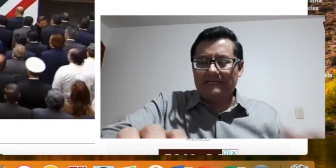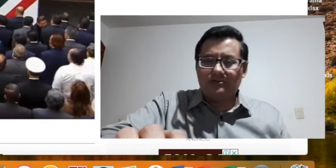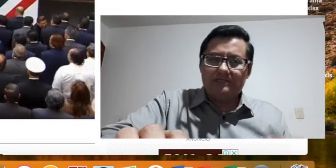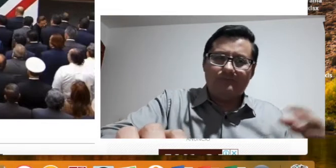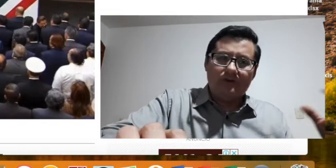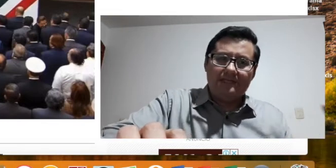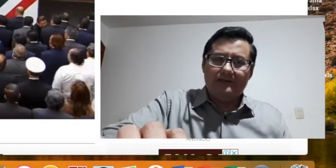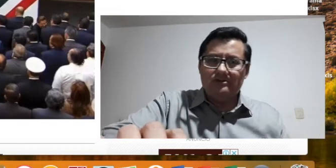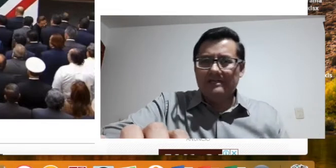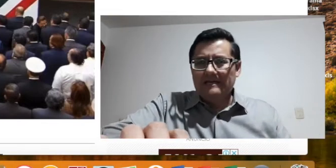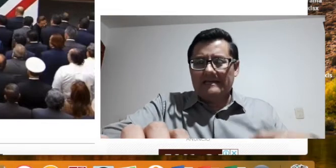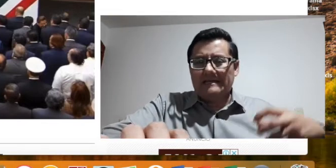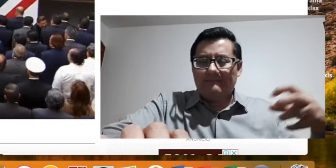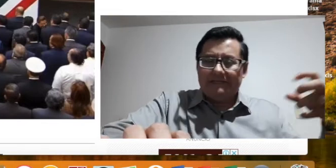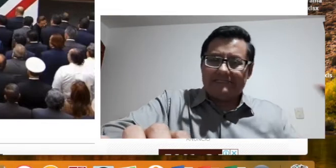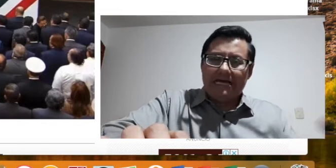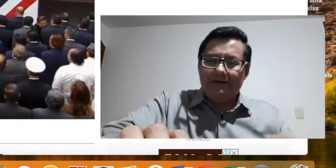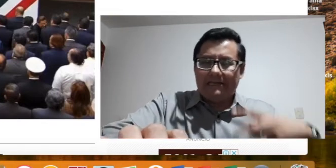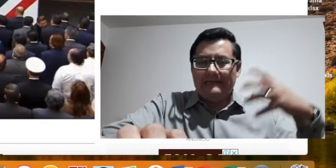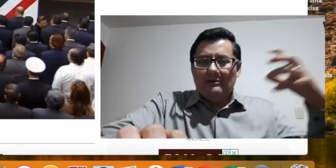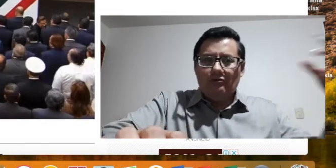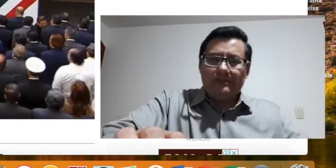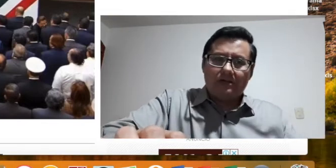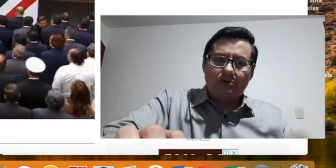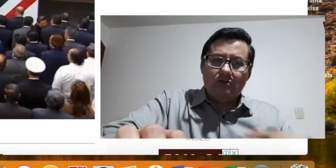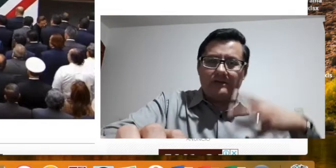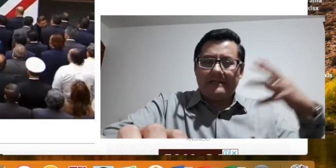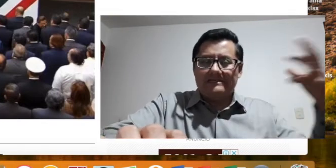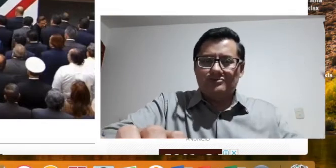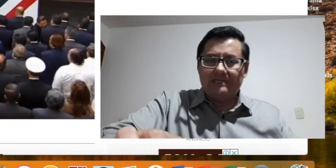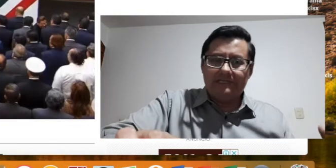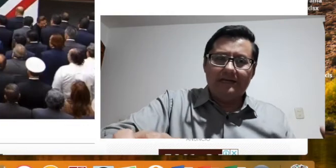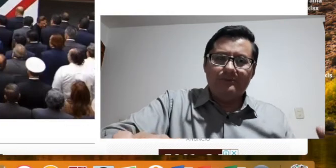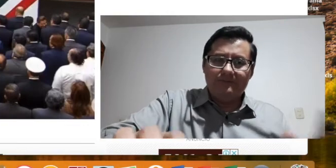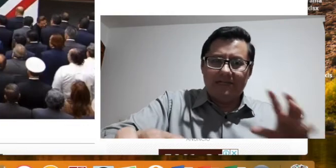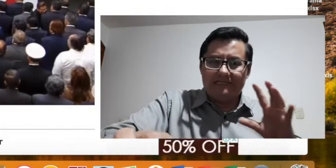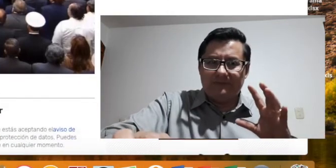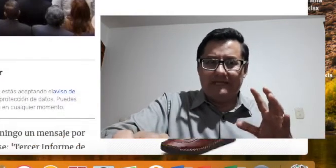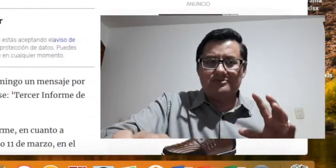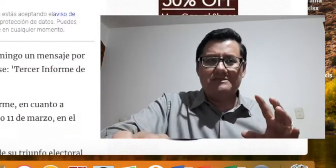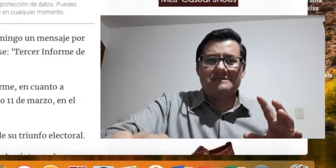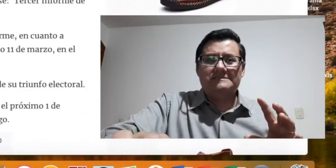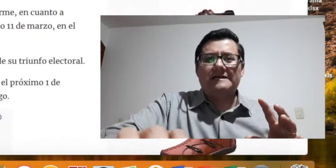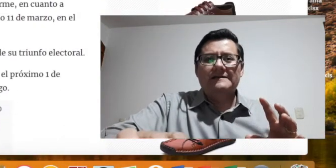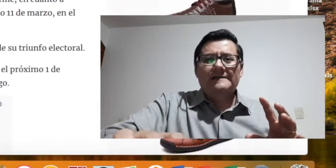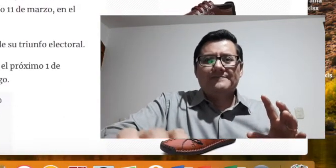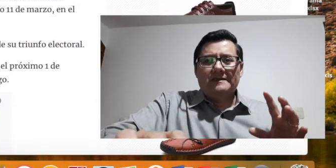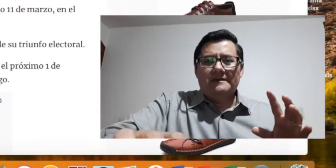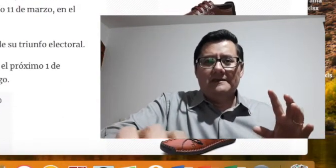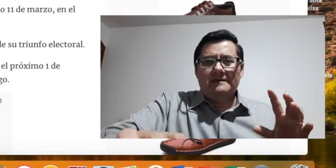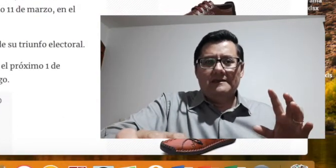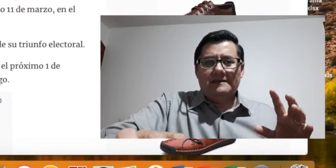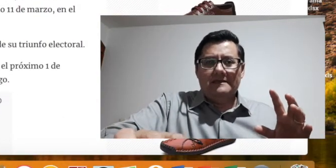todo sus detractores políticos, que qué pasaba, que un error, que qué sucedía. Pues mira, la explicación es esta.